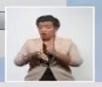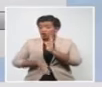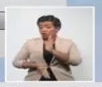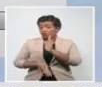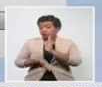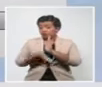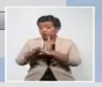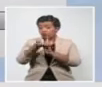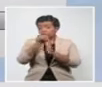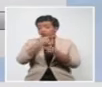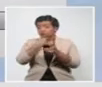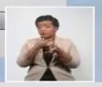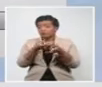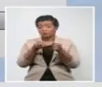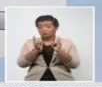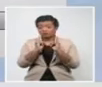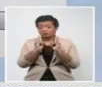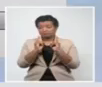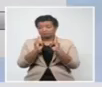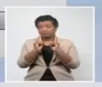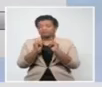fallecidos,